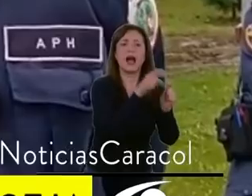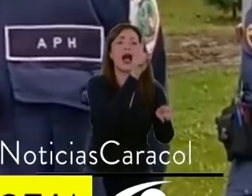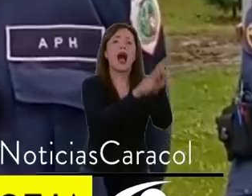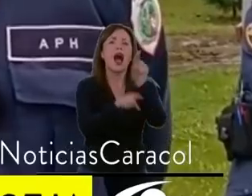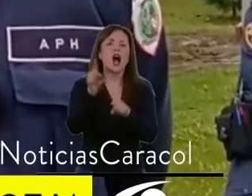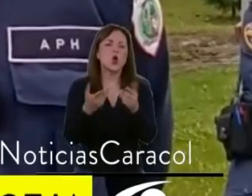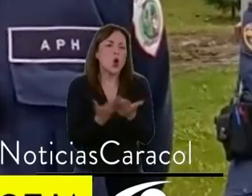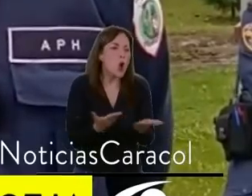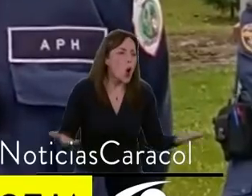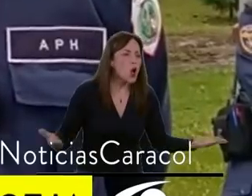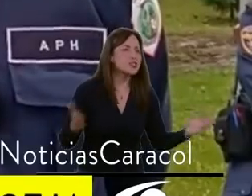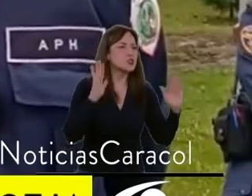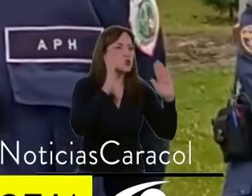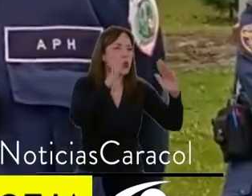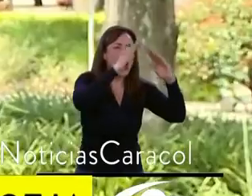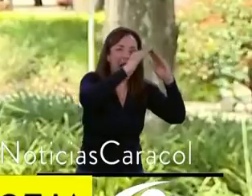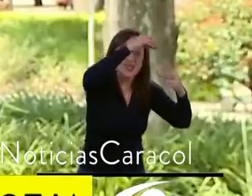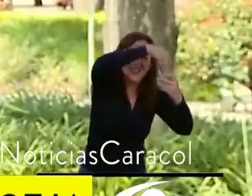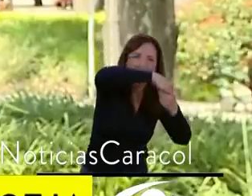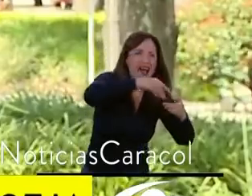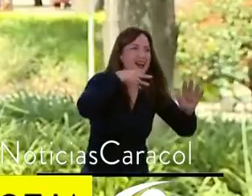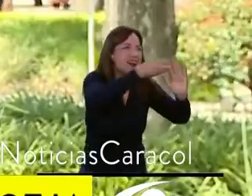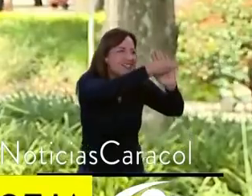algunos enseres y electrodomésticos.